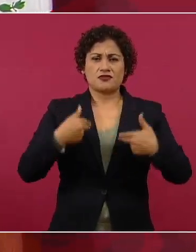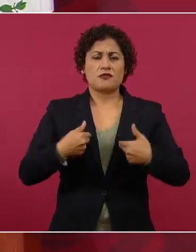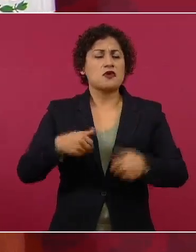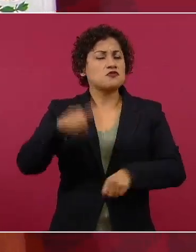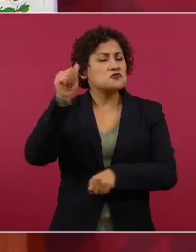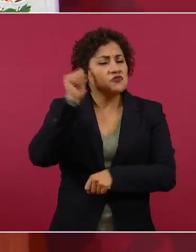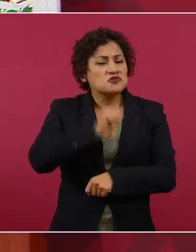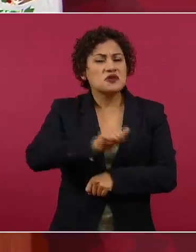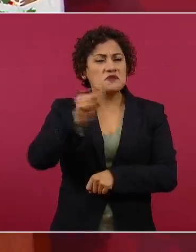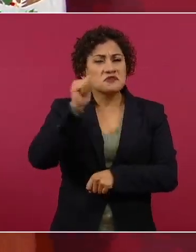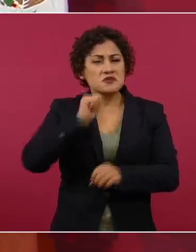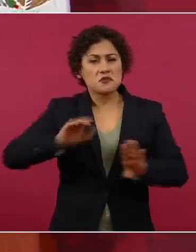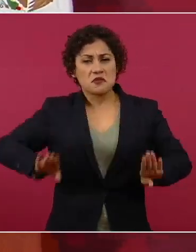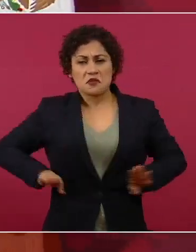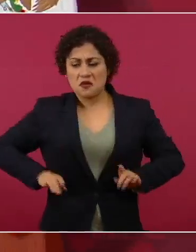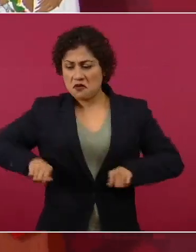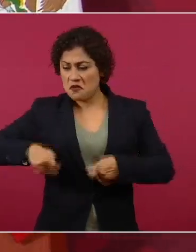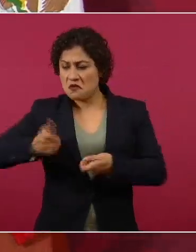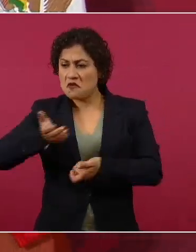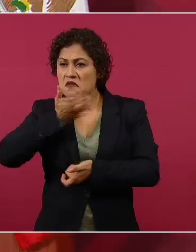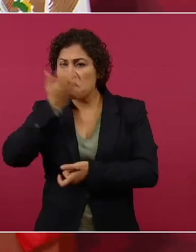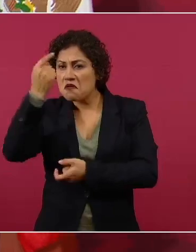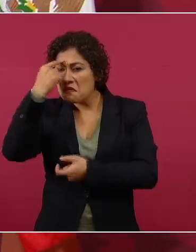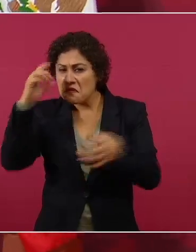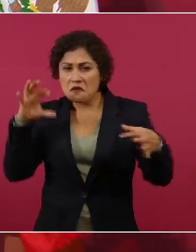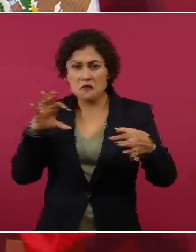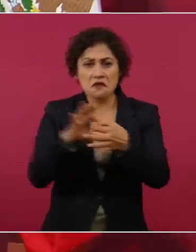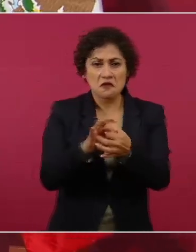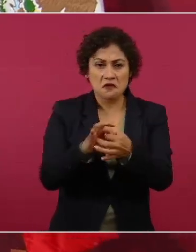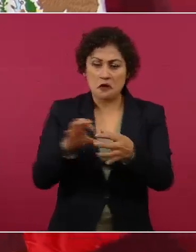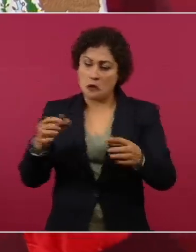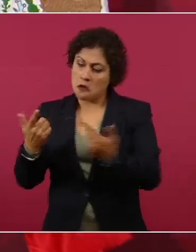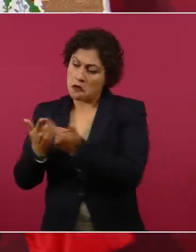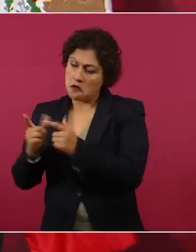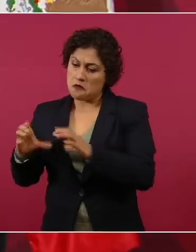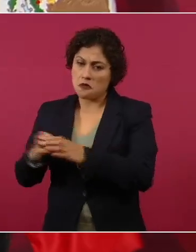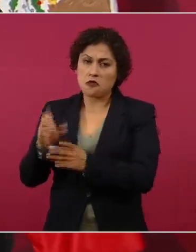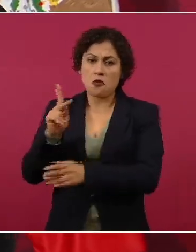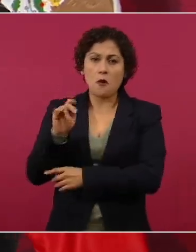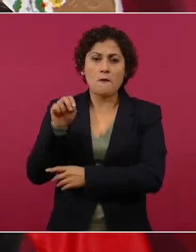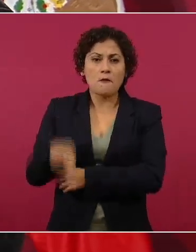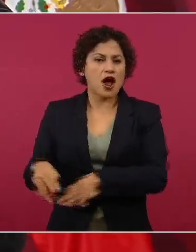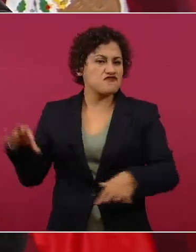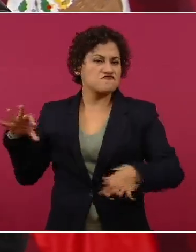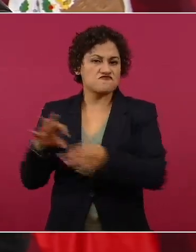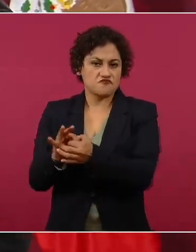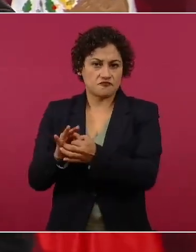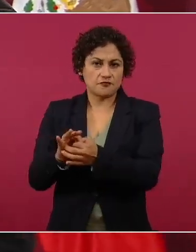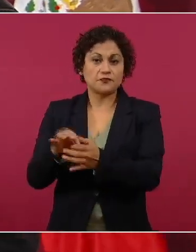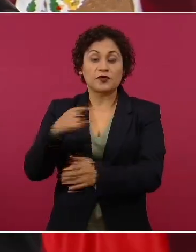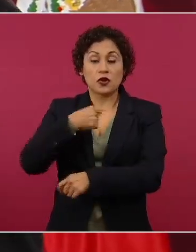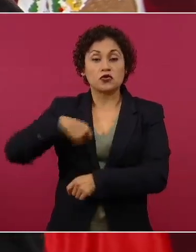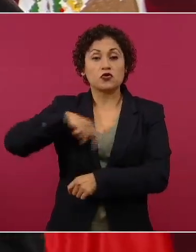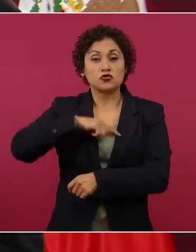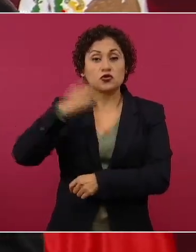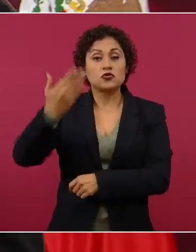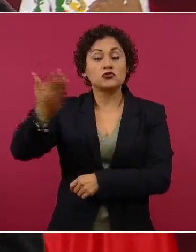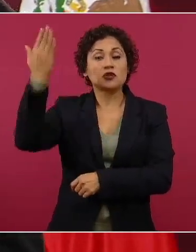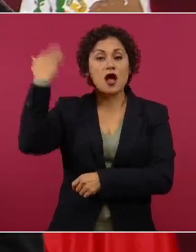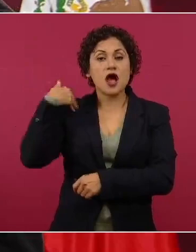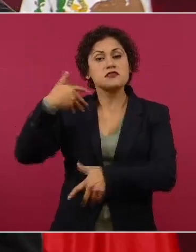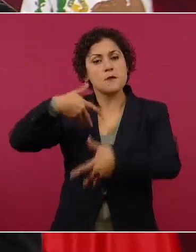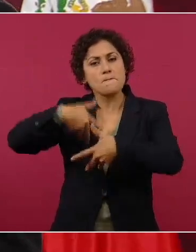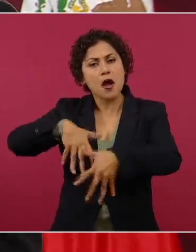conservadurismo, al panismo, y estábamos nosotros protestando por el fraude